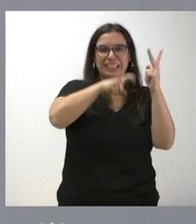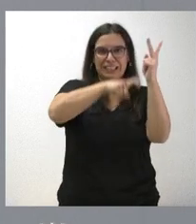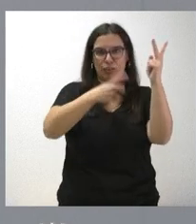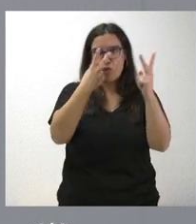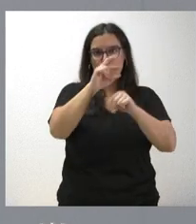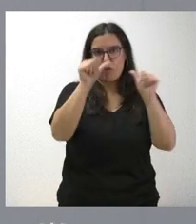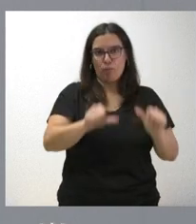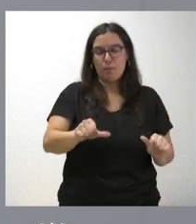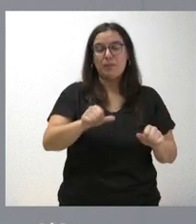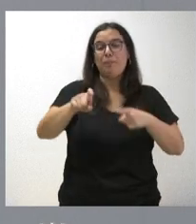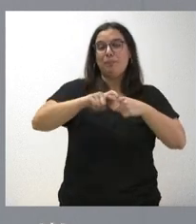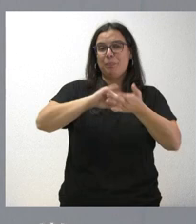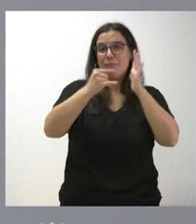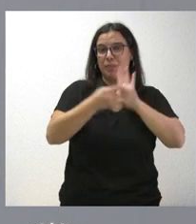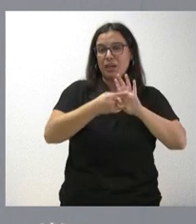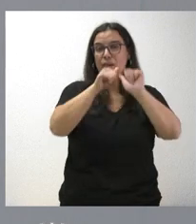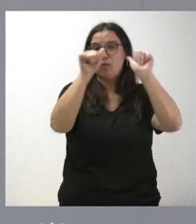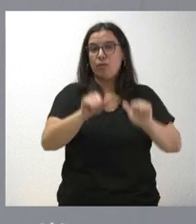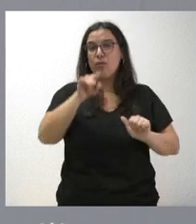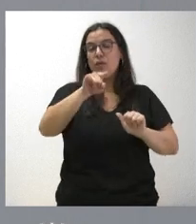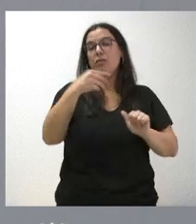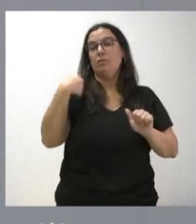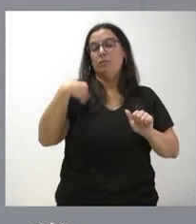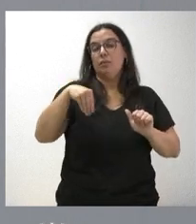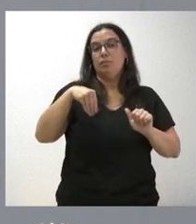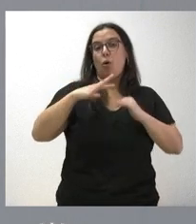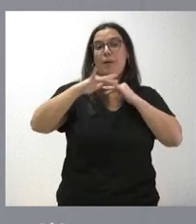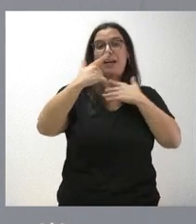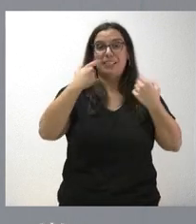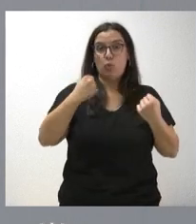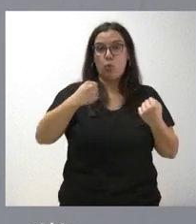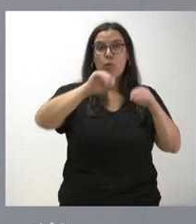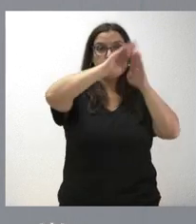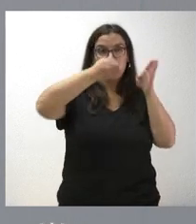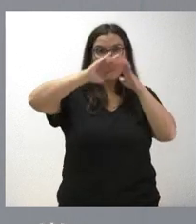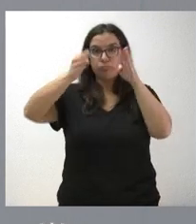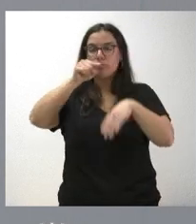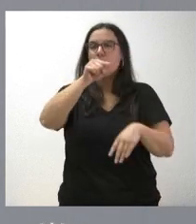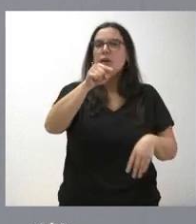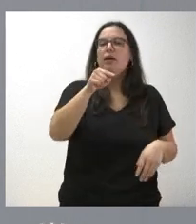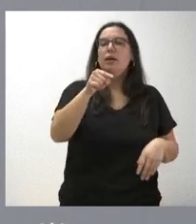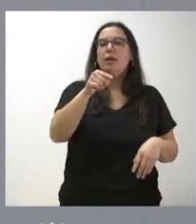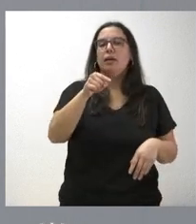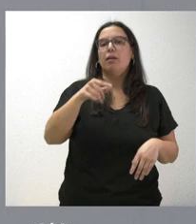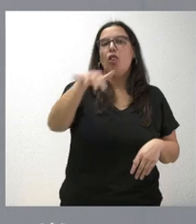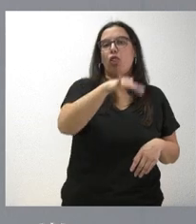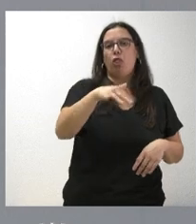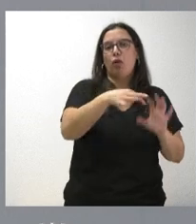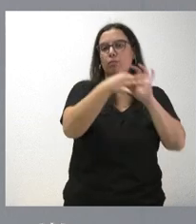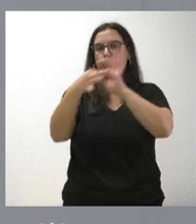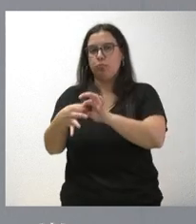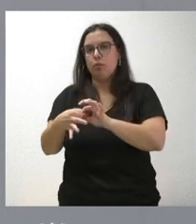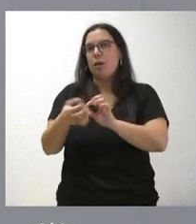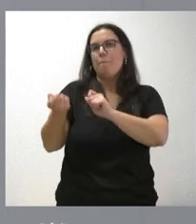características técnicas y formales de este conjunto del Paraje de la salud enlazan directamente con otros desplazamientos similares como los de siaver